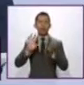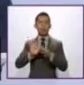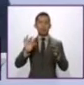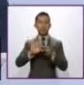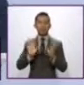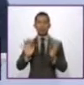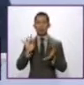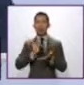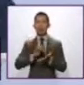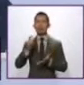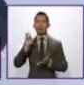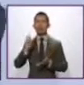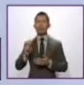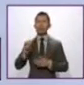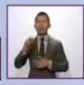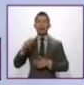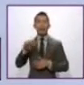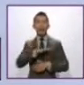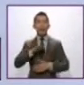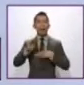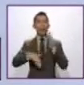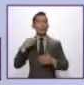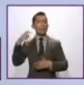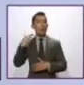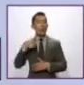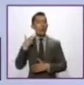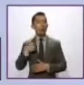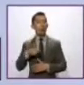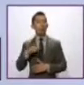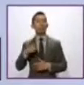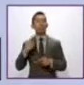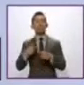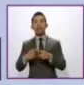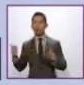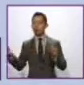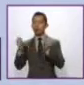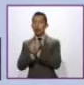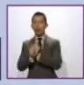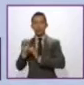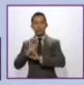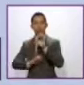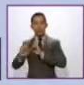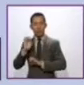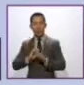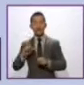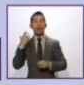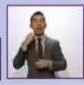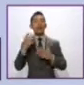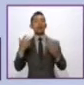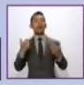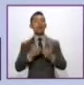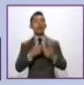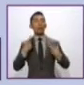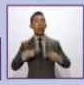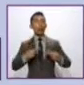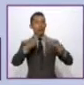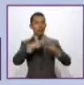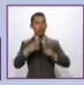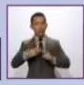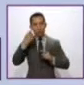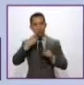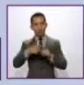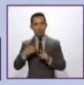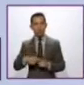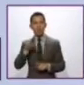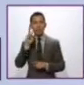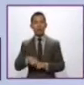Efectivamente, el crecimiento de Querétaro está con los industriales. El crecimiento de Querétaro está con los empresarios, efectivamente.